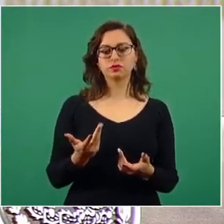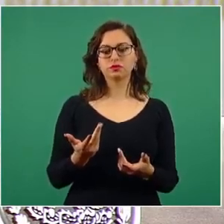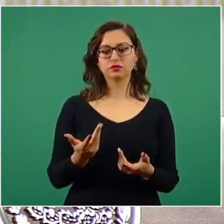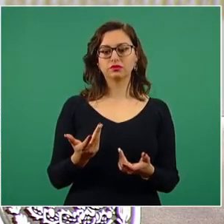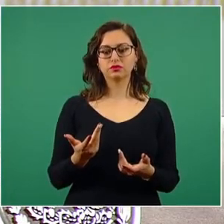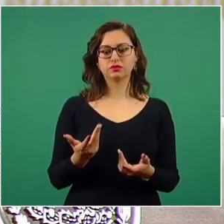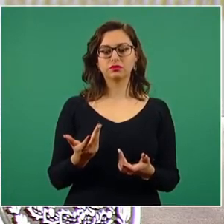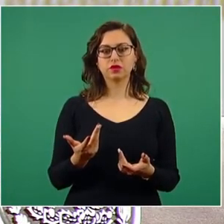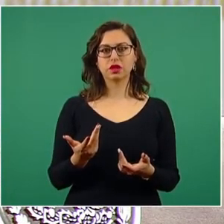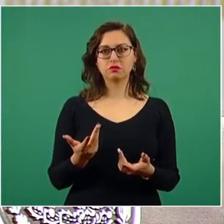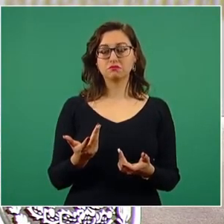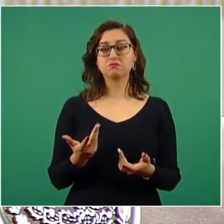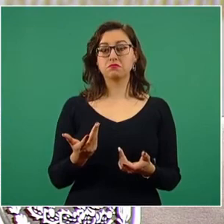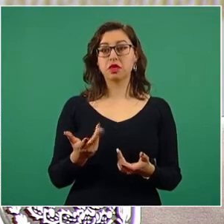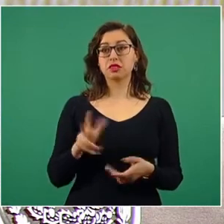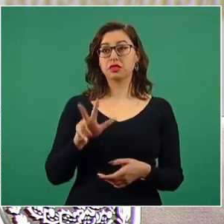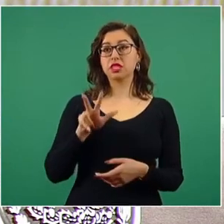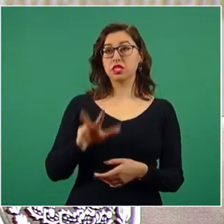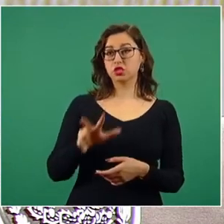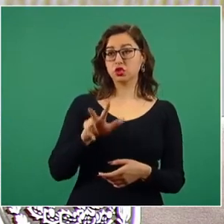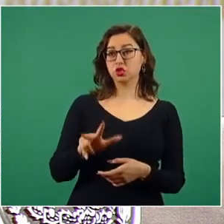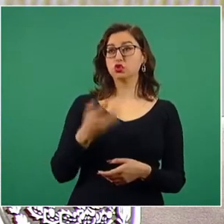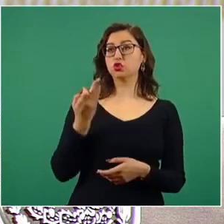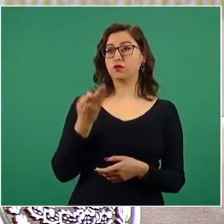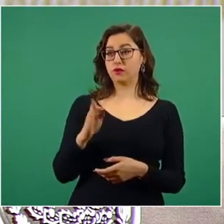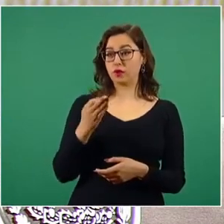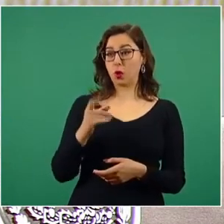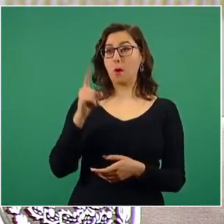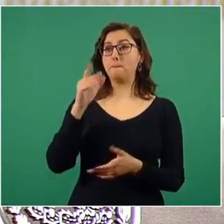18 de febrero